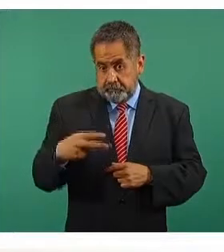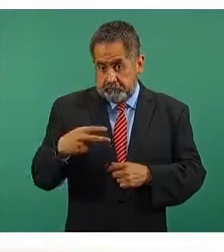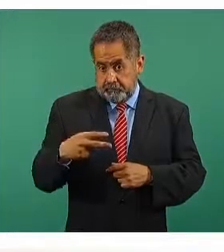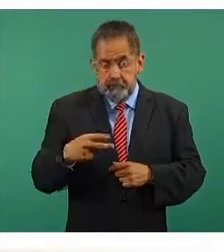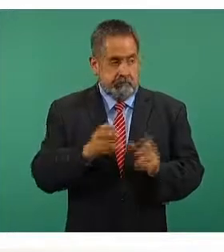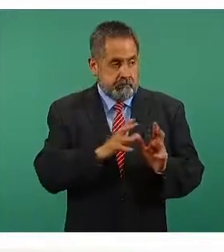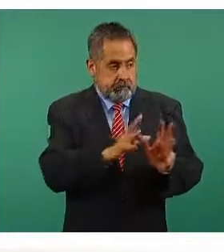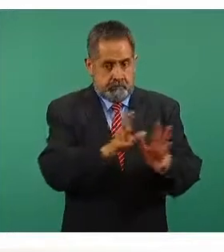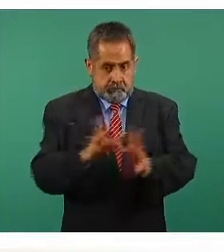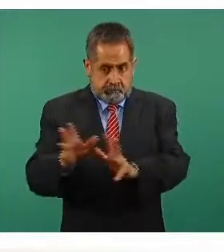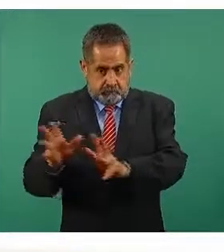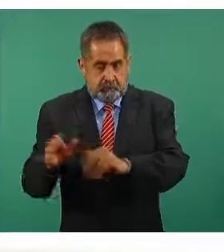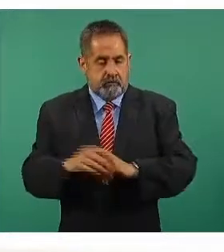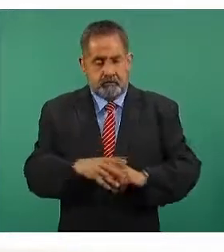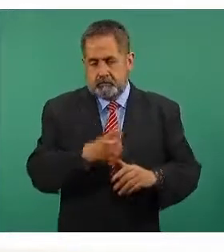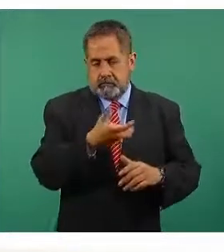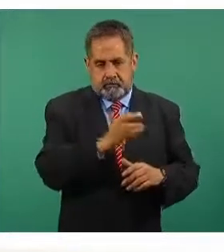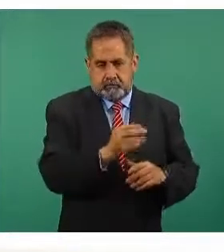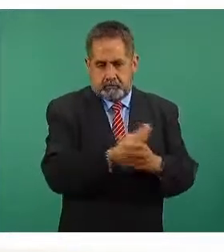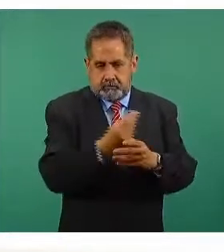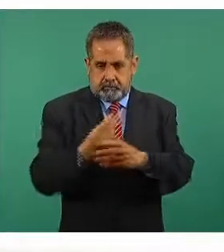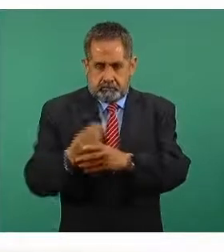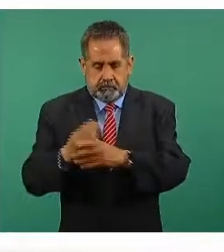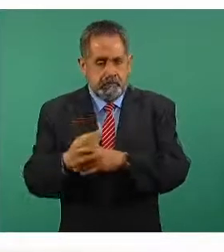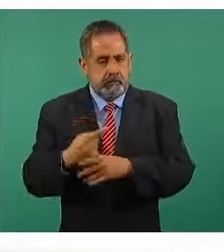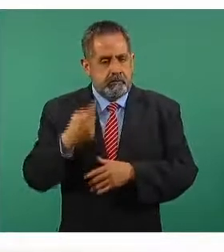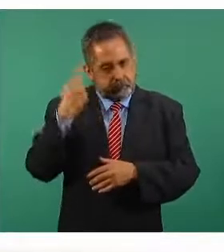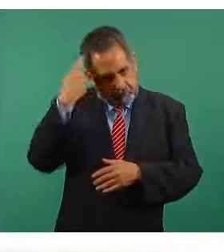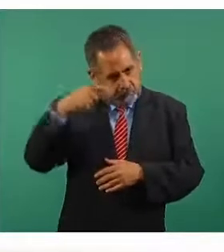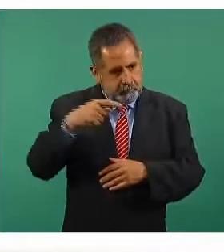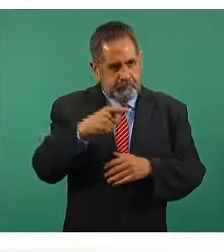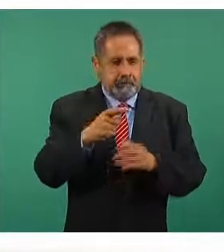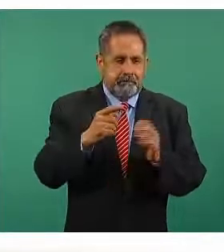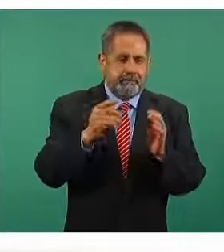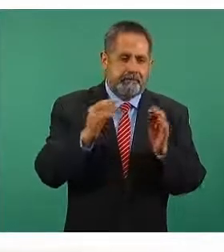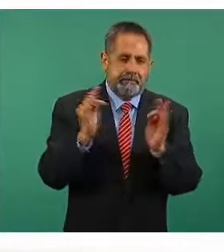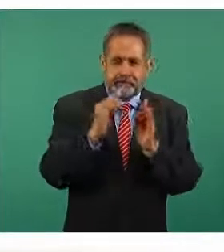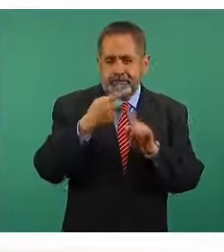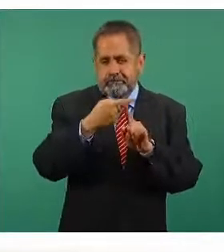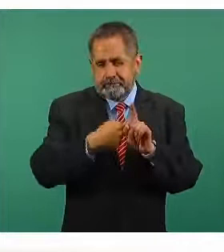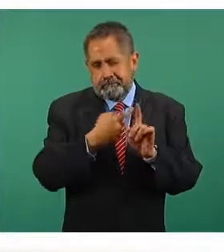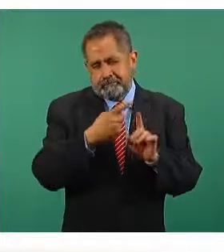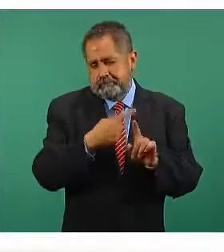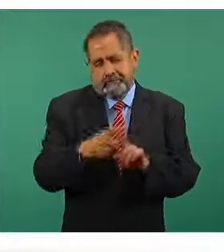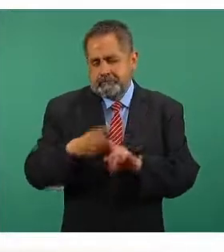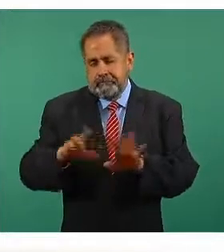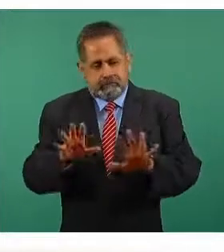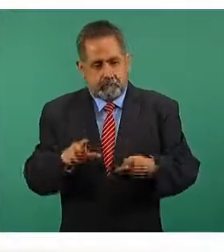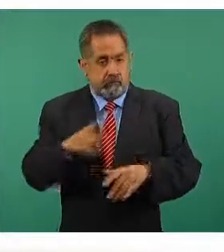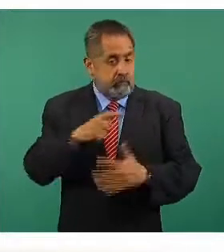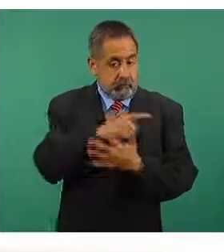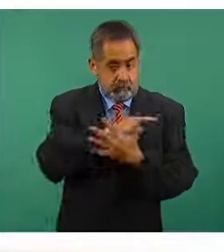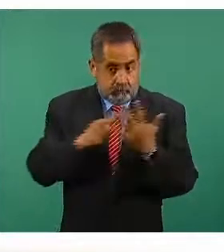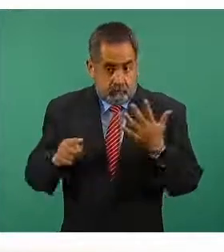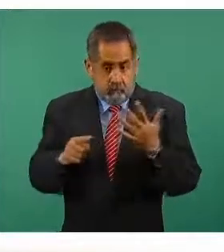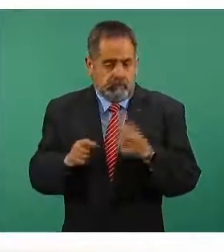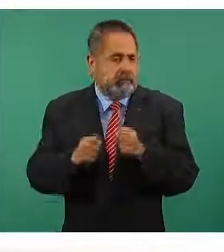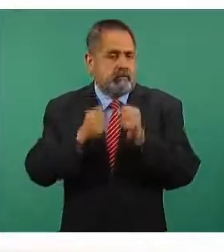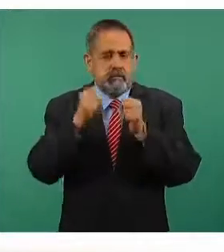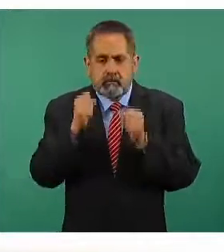una con sus particularidades de uso, de conservación, de transporte, todas ellas seguras y